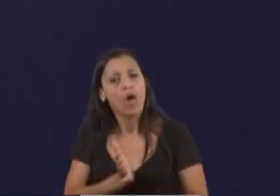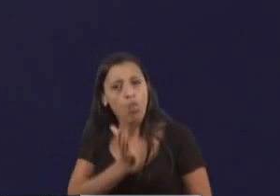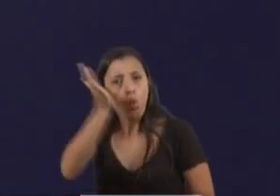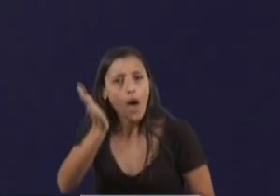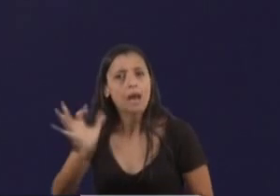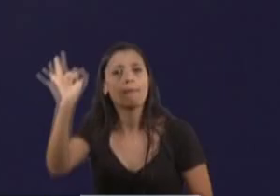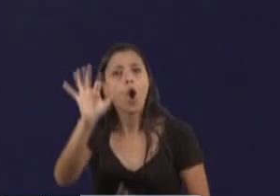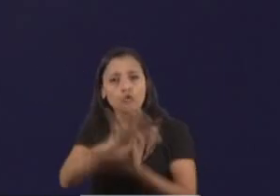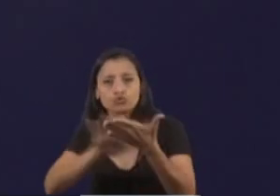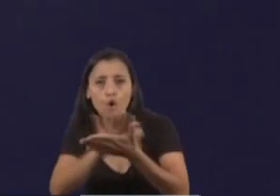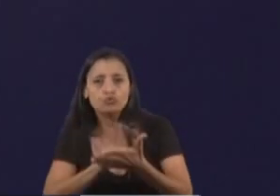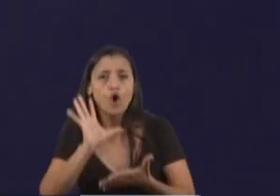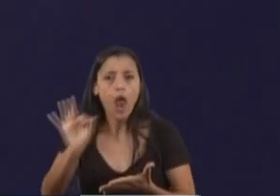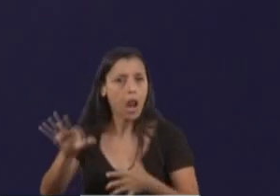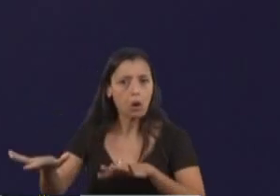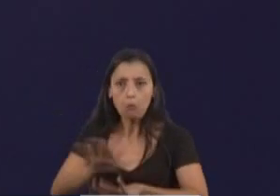entendíamos que